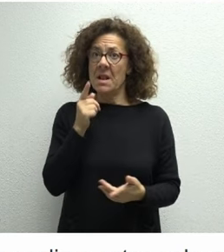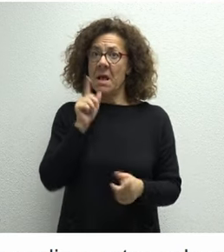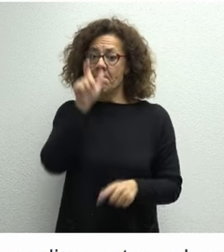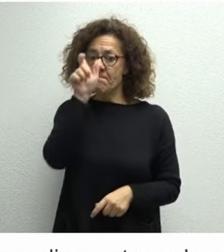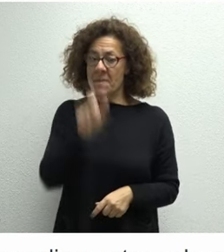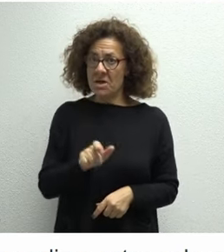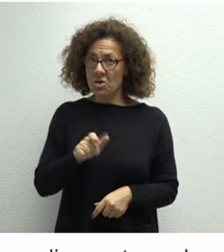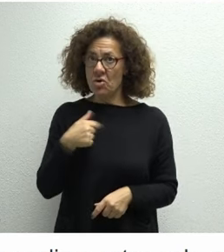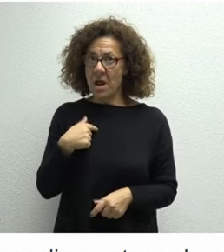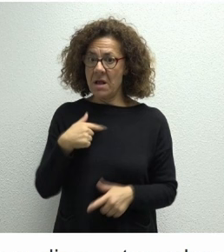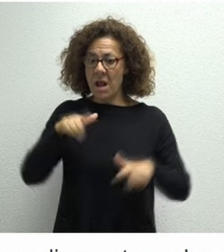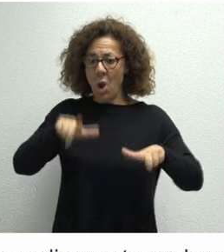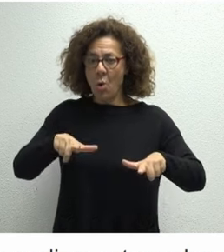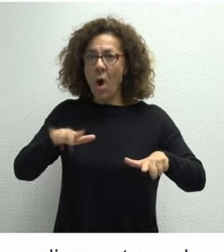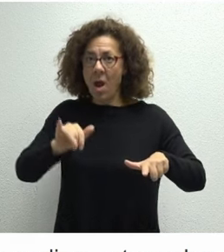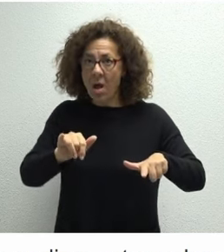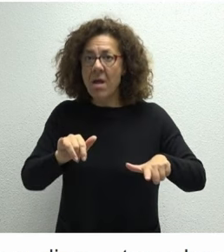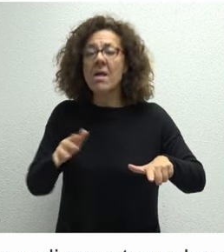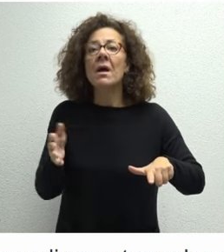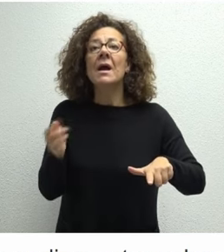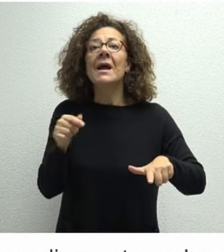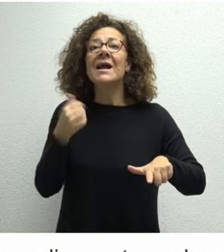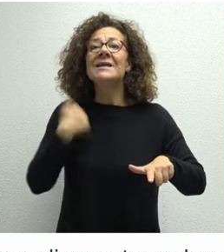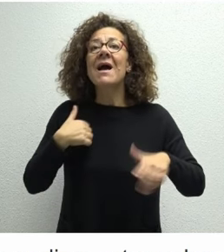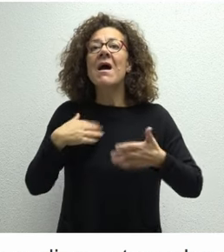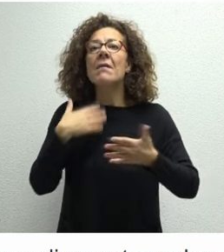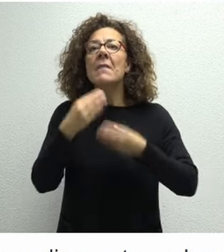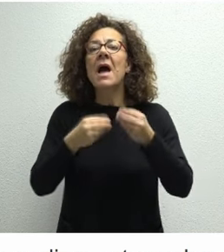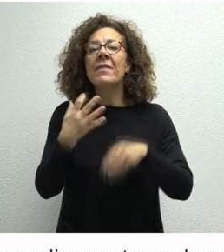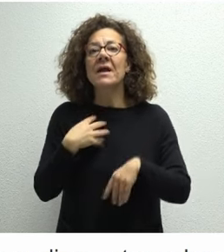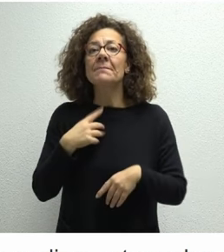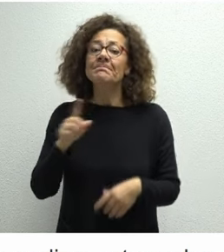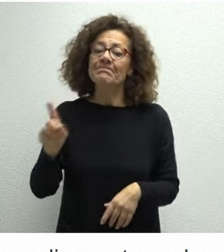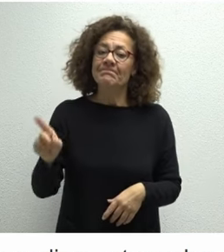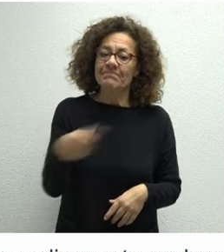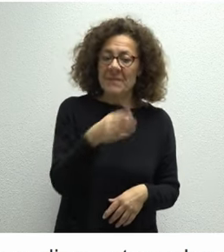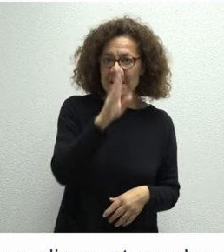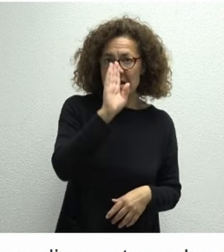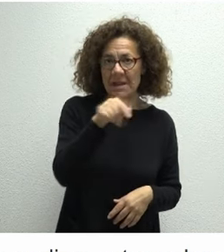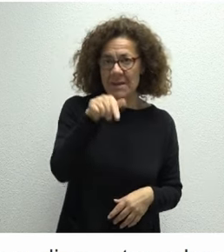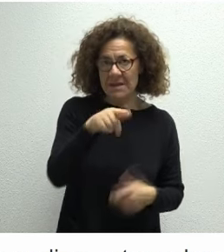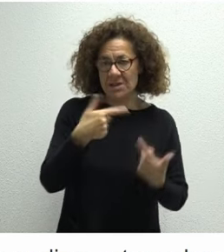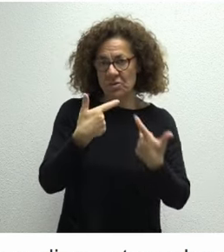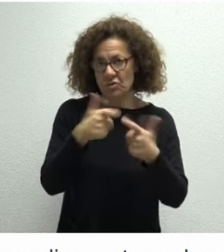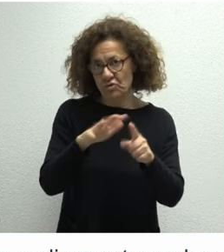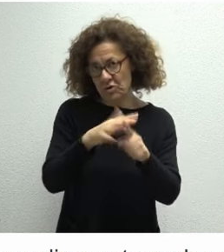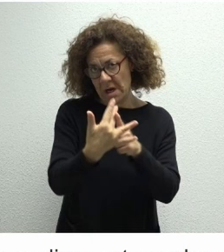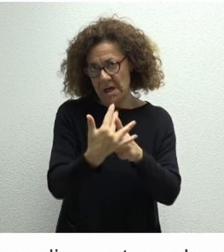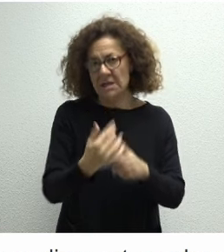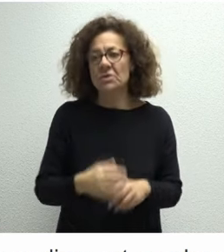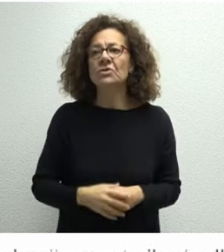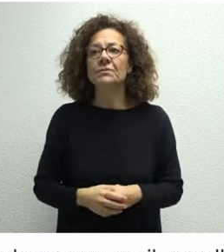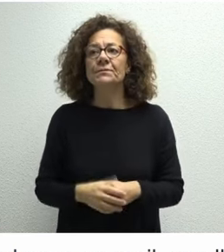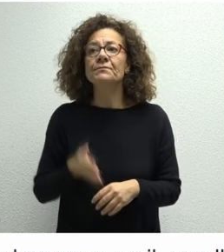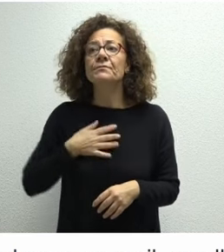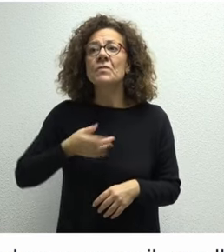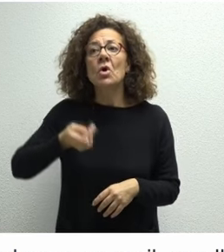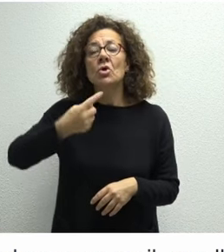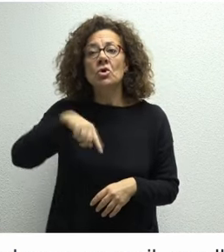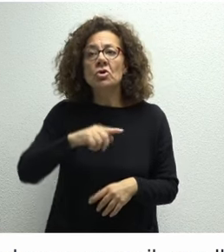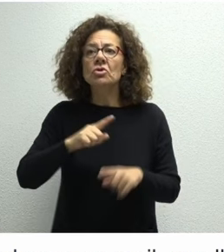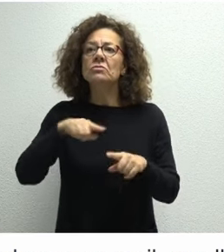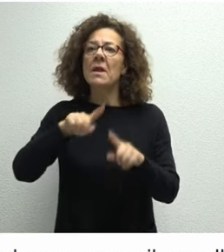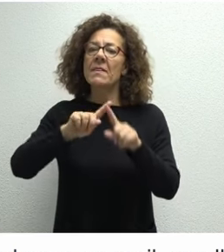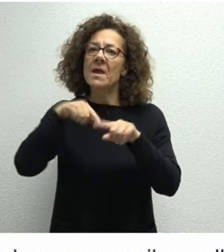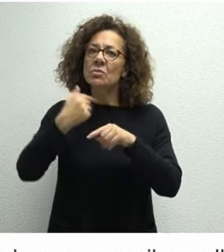persona en en la consulta eh Y ya lo que hacen es derivar noos directamente estos casos eh nosotros después de